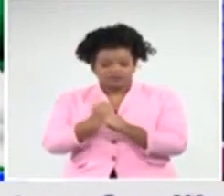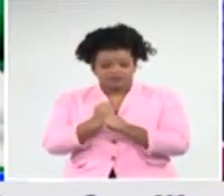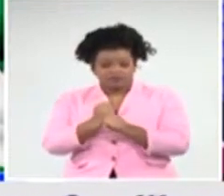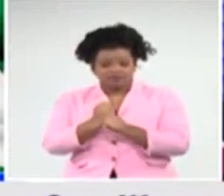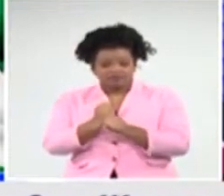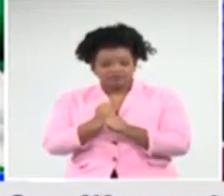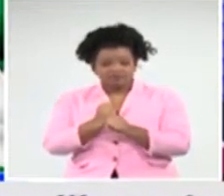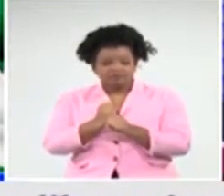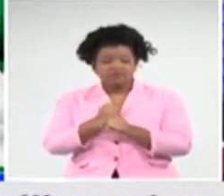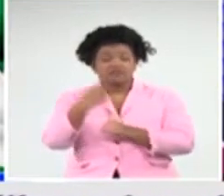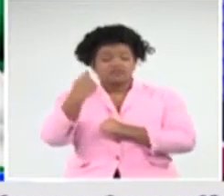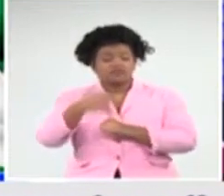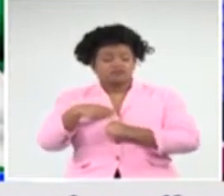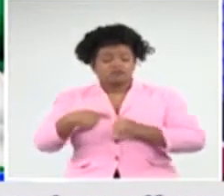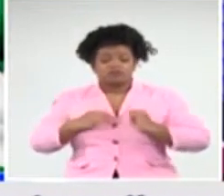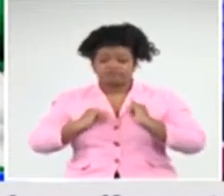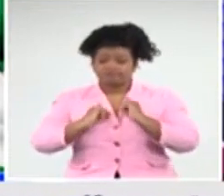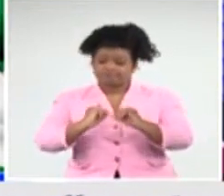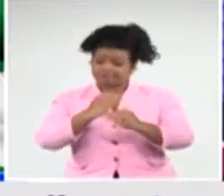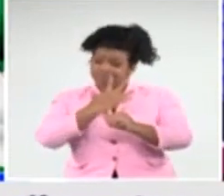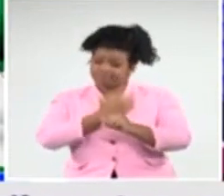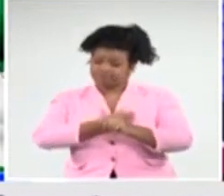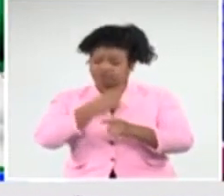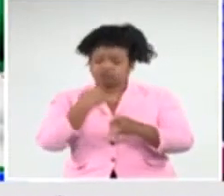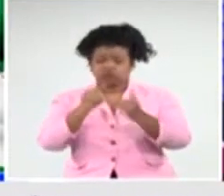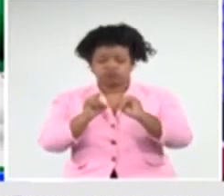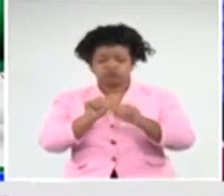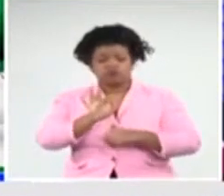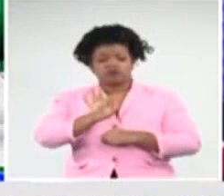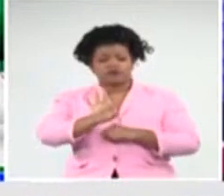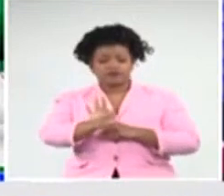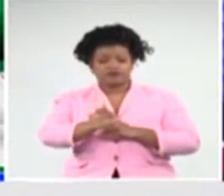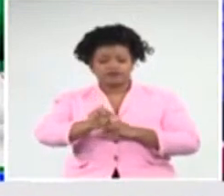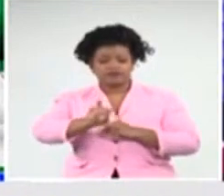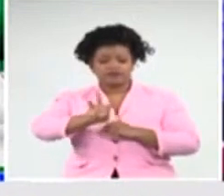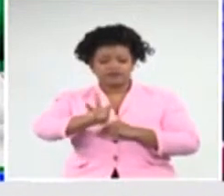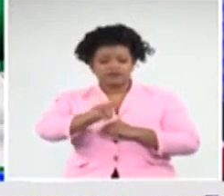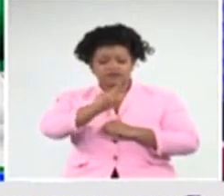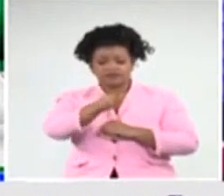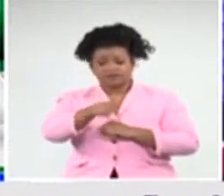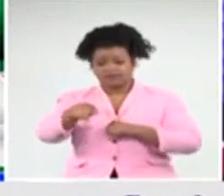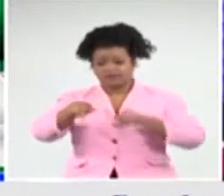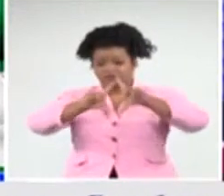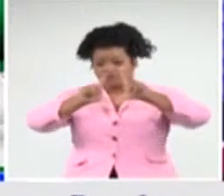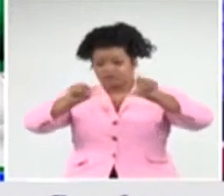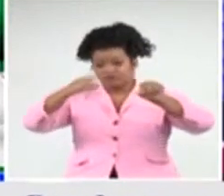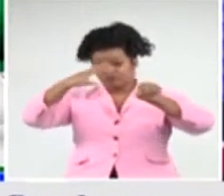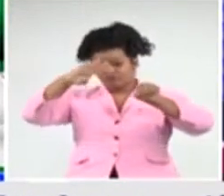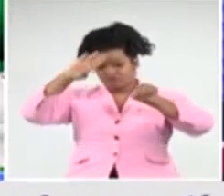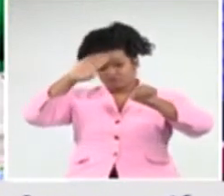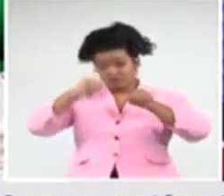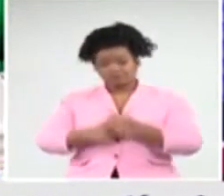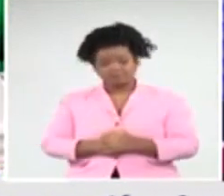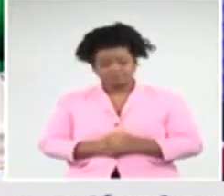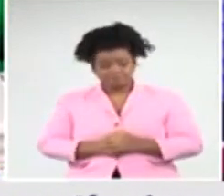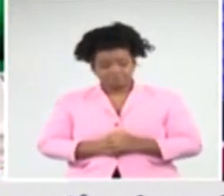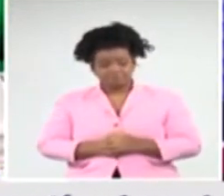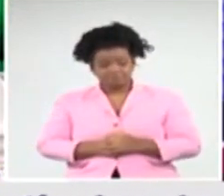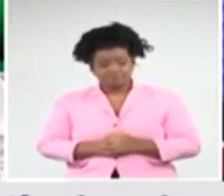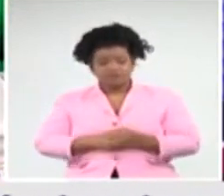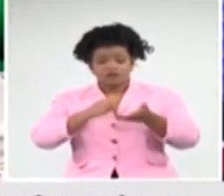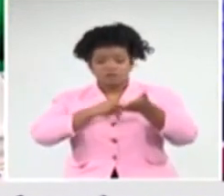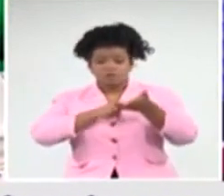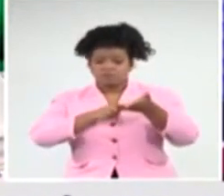Tenemos que informar y lamentar el fallecimiento de 83 personas en nuestro país, de 14 provincias y